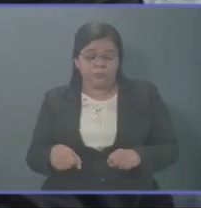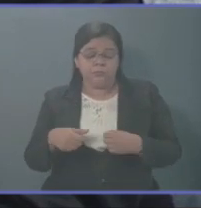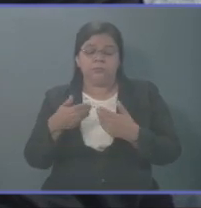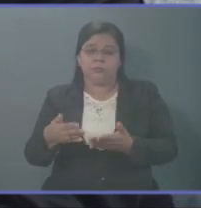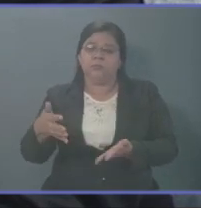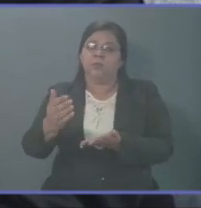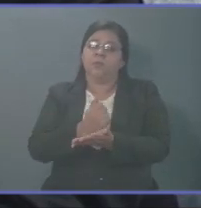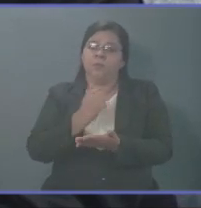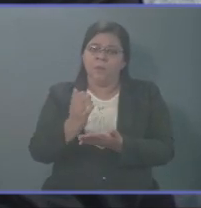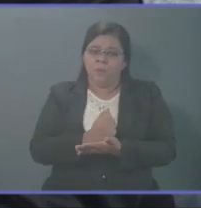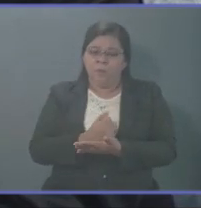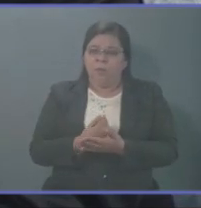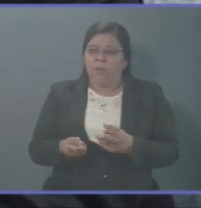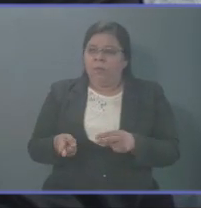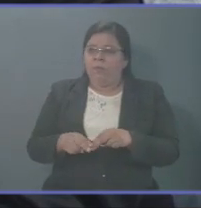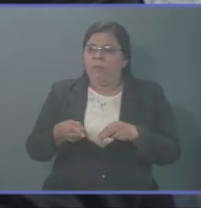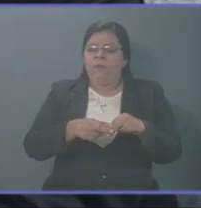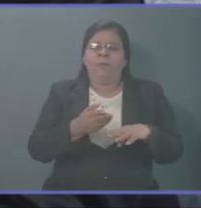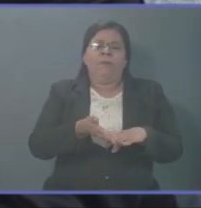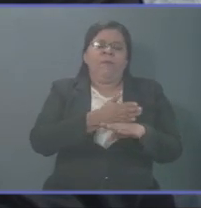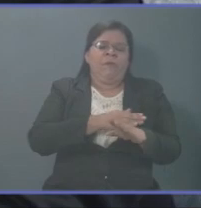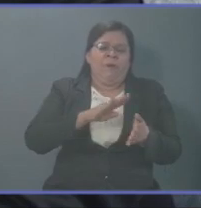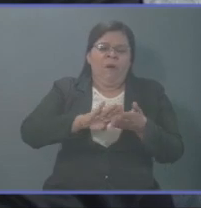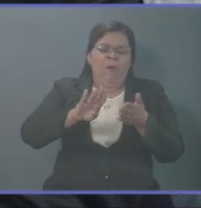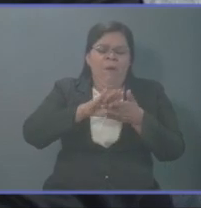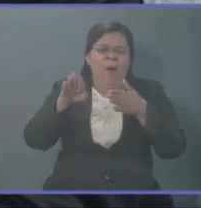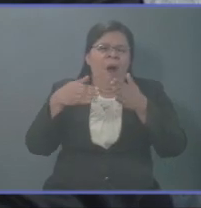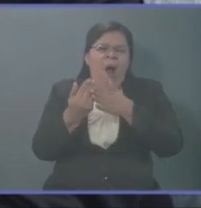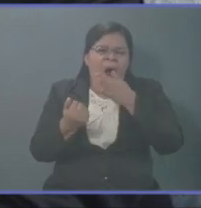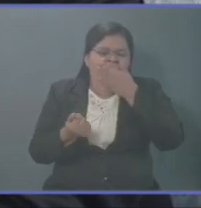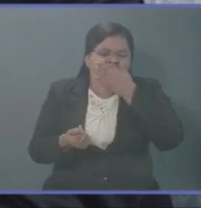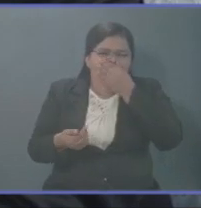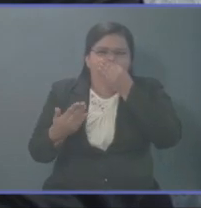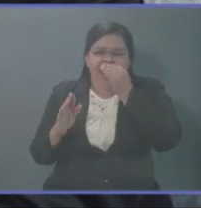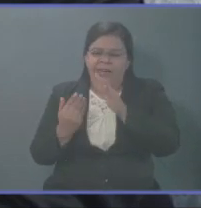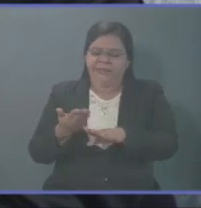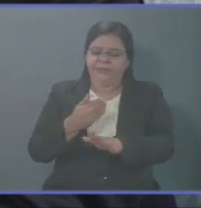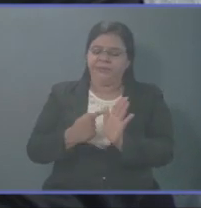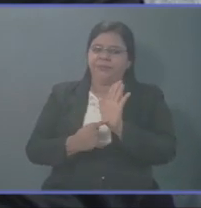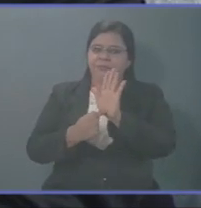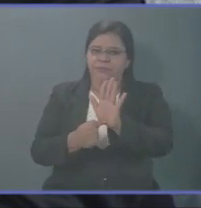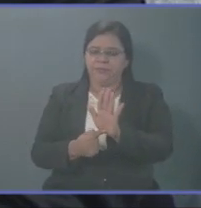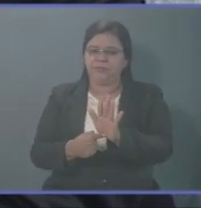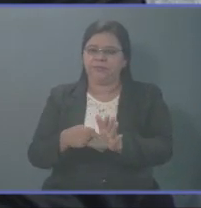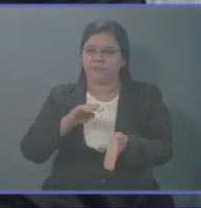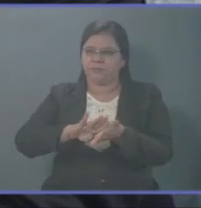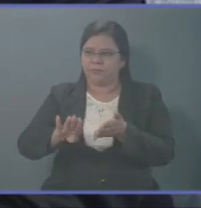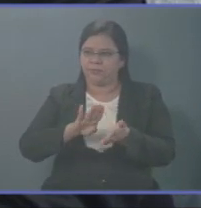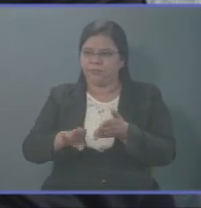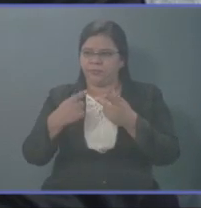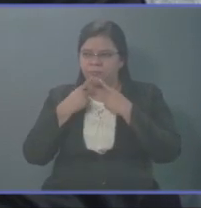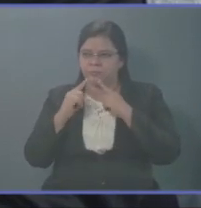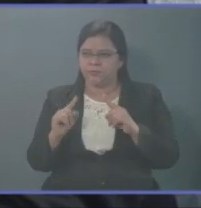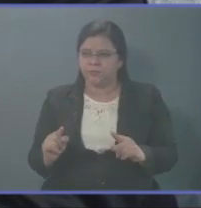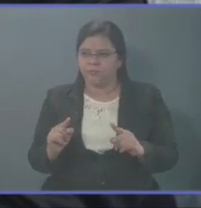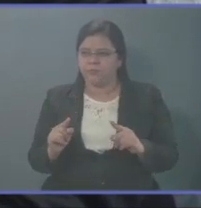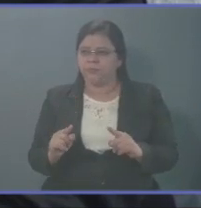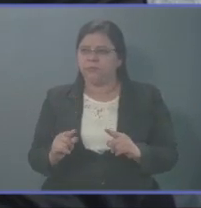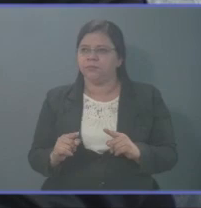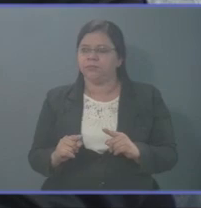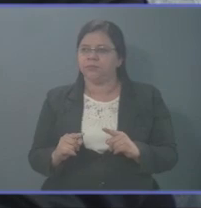multas e intereses que hubieran pagado en los casos que hubiesen presentado y pagado la declaración de